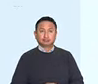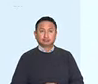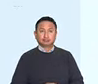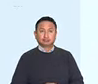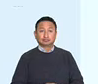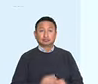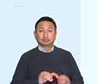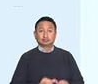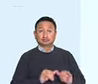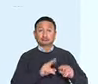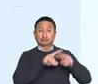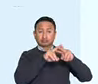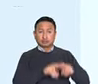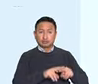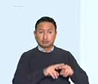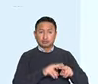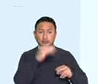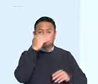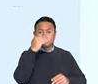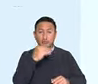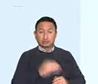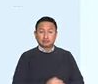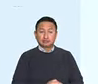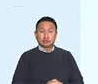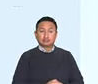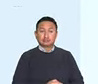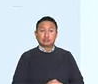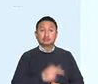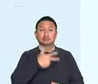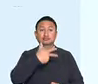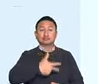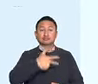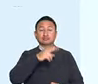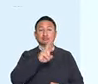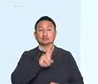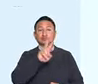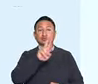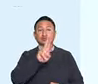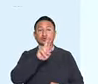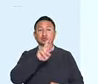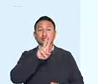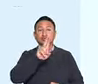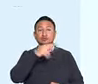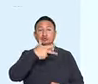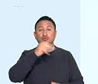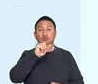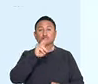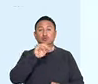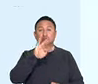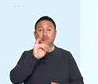Vamos a seguir revisando la plataforma del Consejo Nacional Electoral.